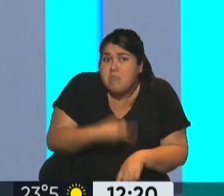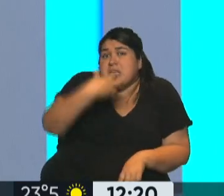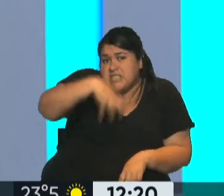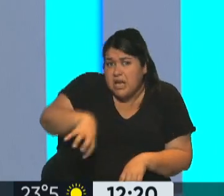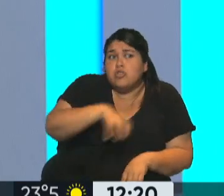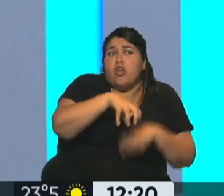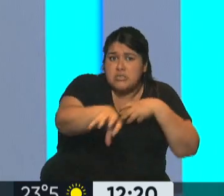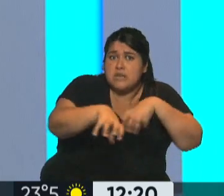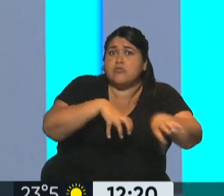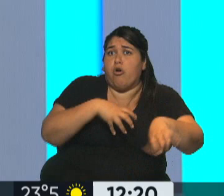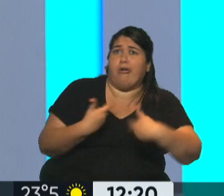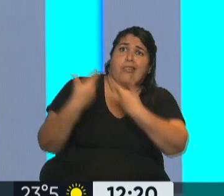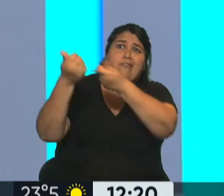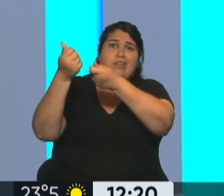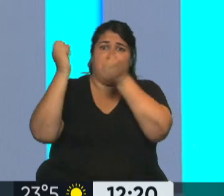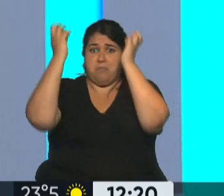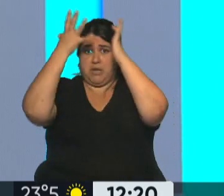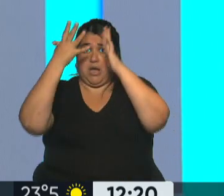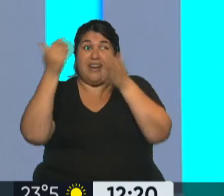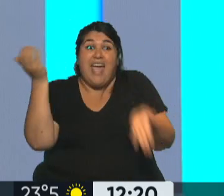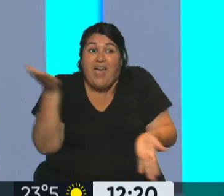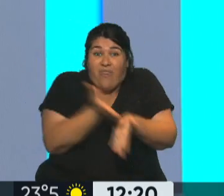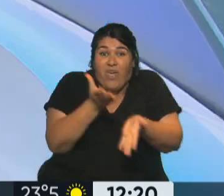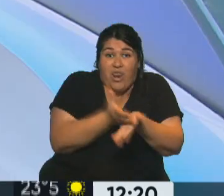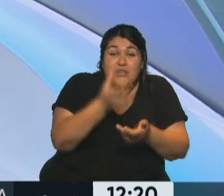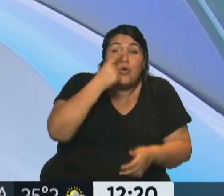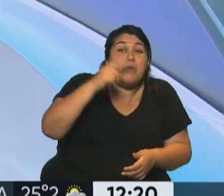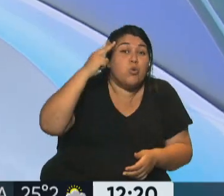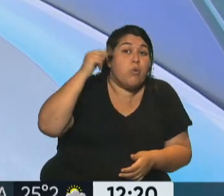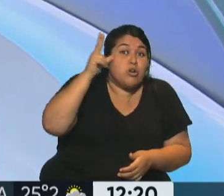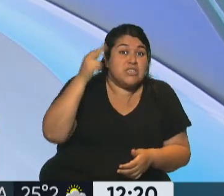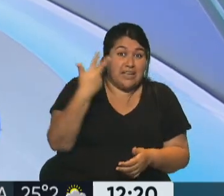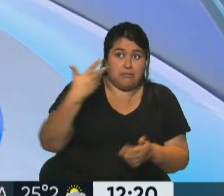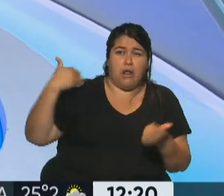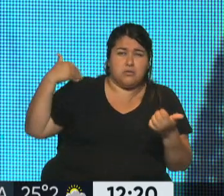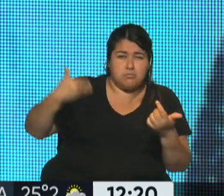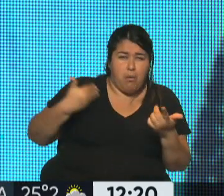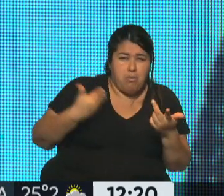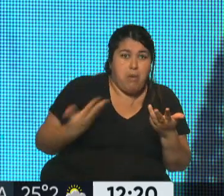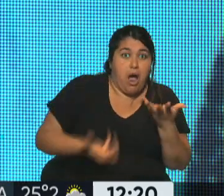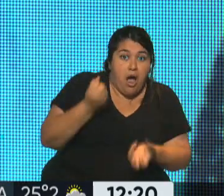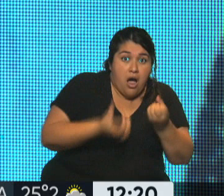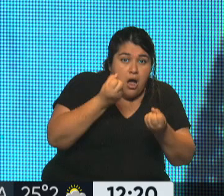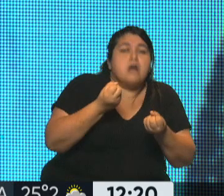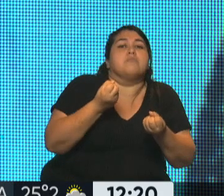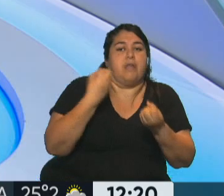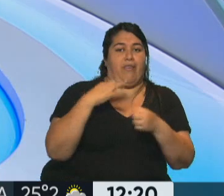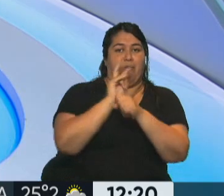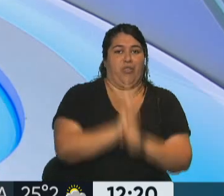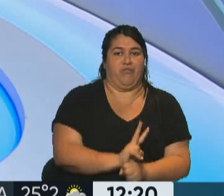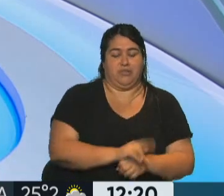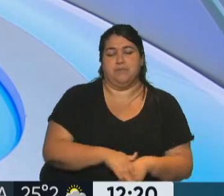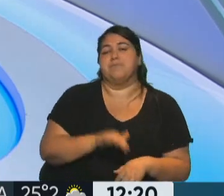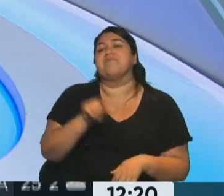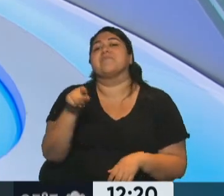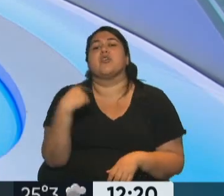Milei, en defender los derechos conquistados de 1983. Hablando de la transición, así empezamos justamente esta charla con vos, Nahuel,